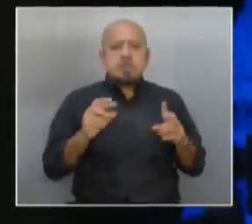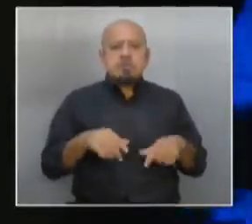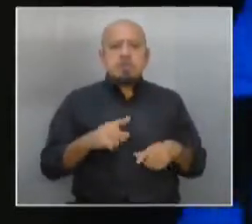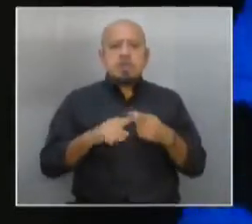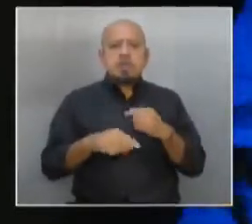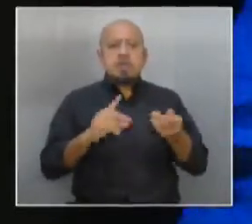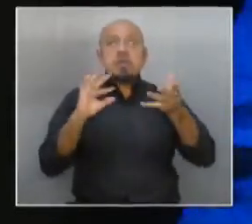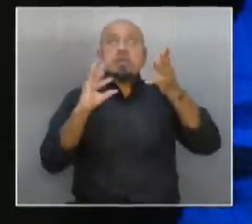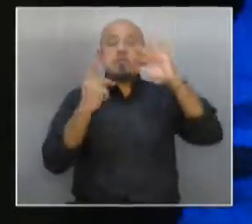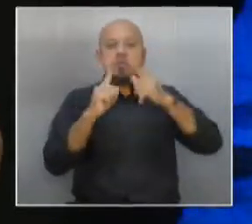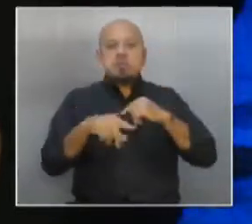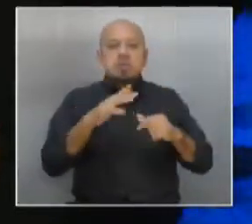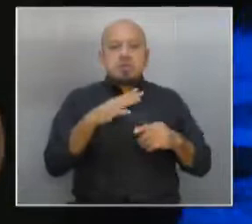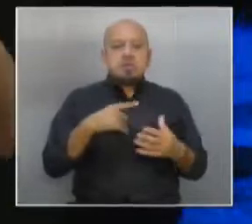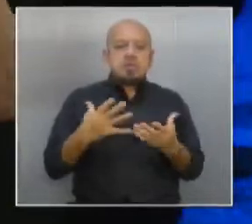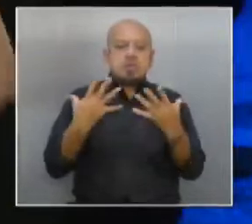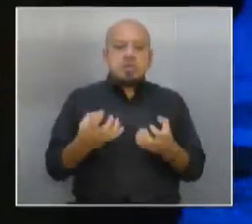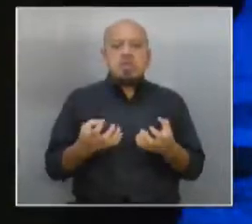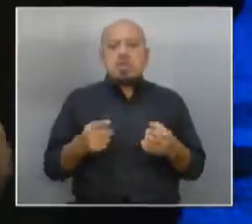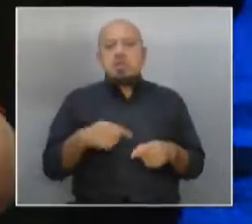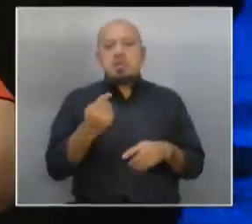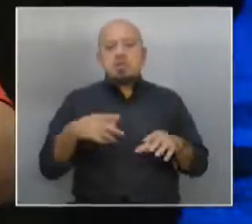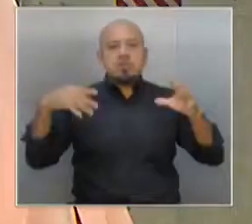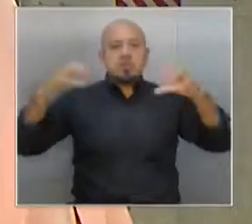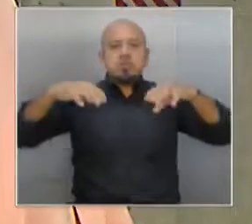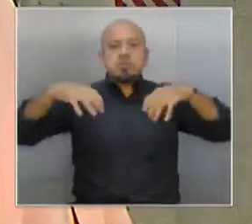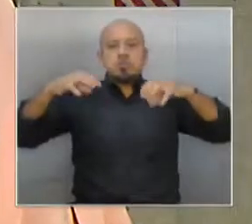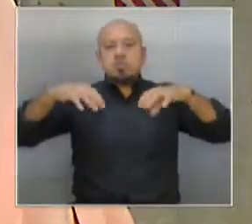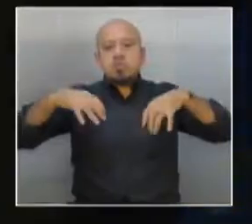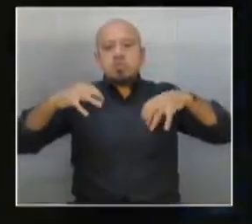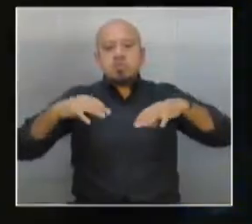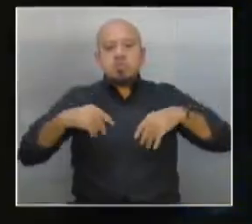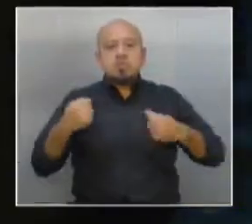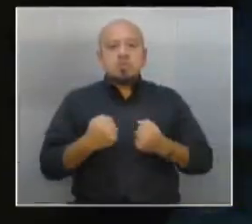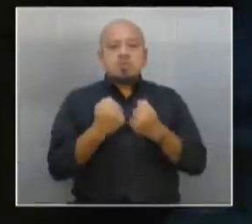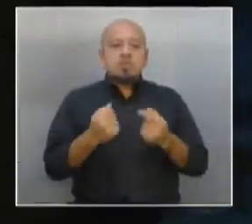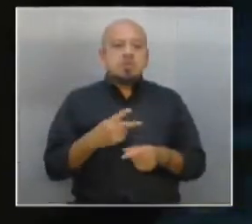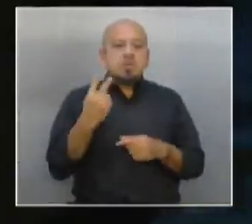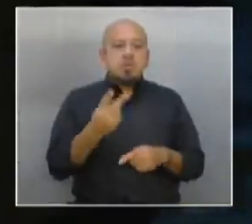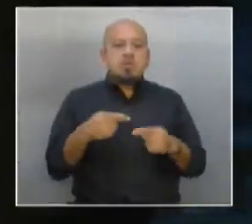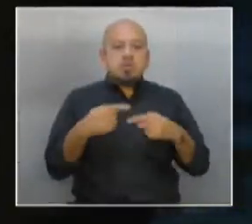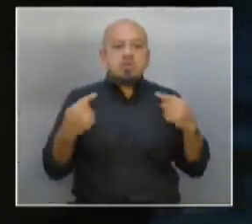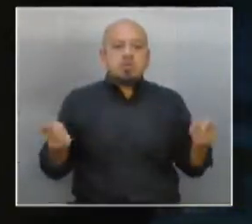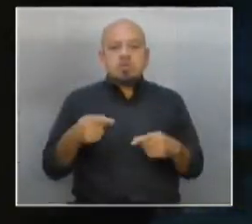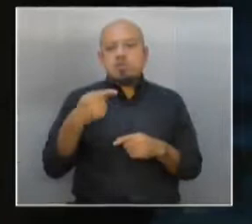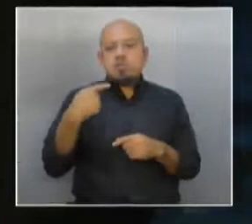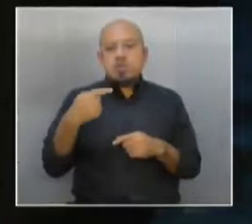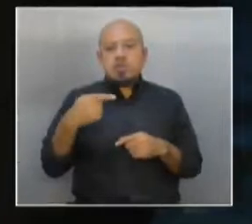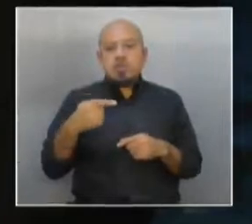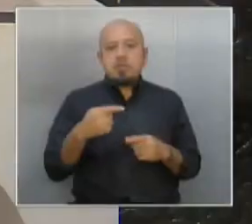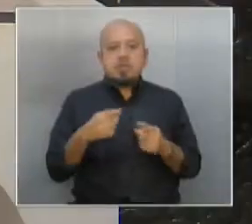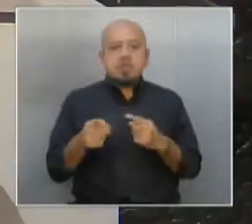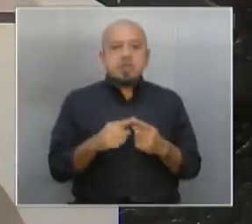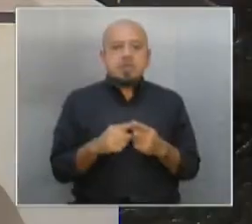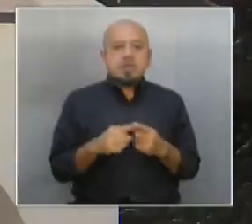De que de repente hay tremenda sequía durante mucho tiempo y después lluvias así muy copiosas, y que las dos cosas son negativas justamente para la